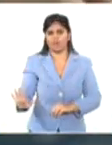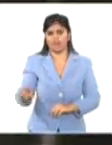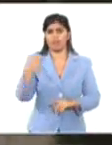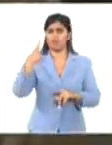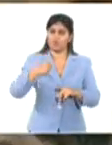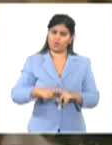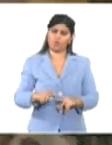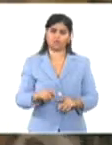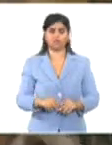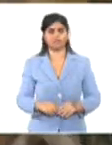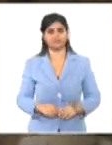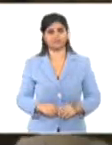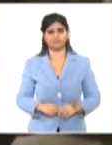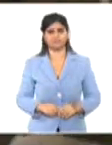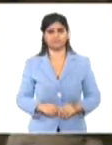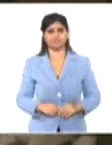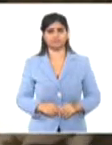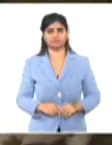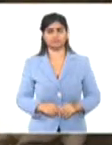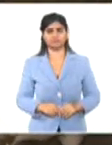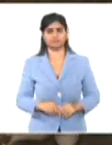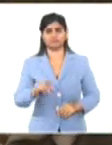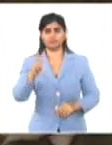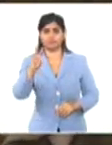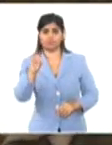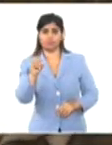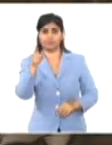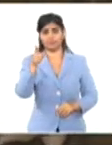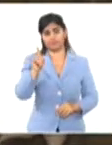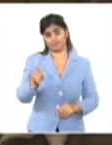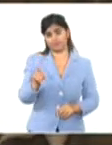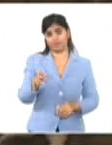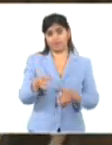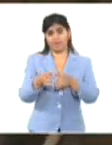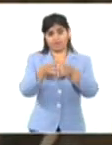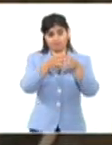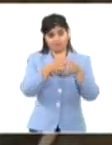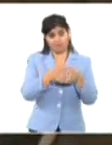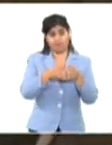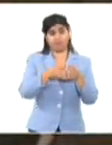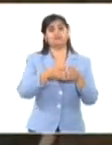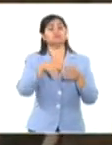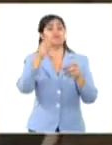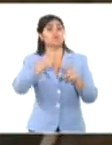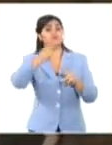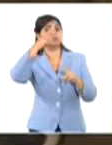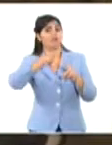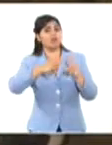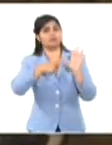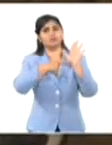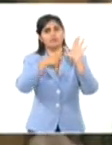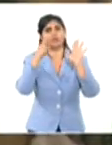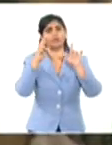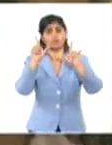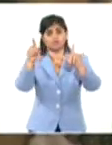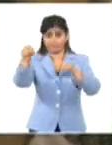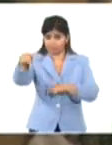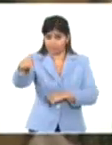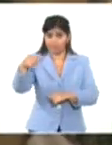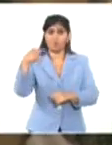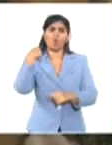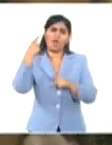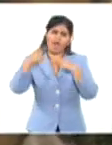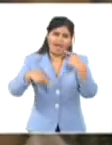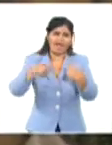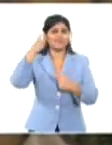la obra Emma Suns. En 2019, la Agencia Artística de Artes Escénicas le otorgó el premio Actuar por la obra de la vida y